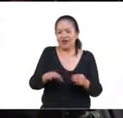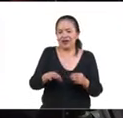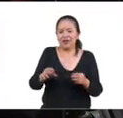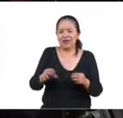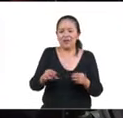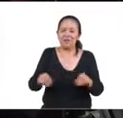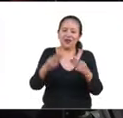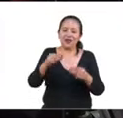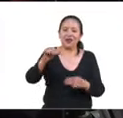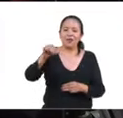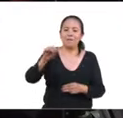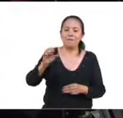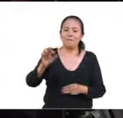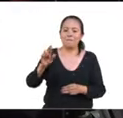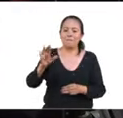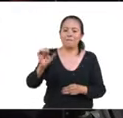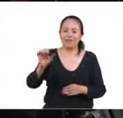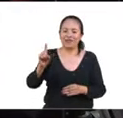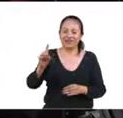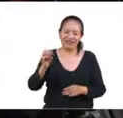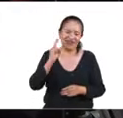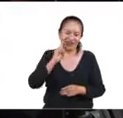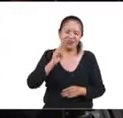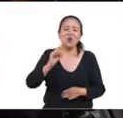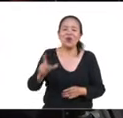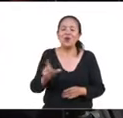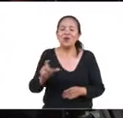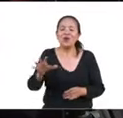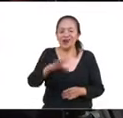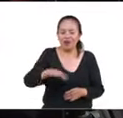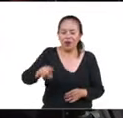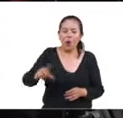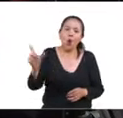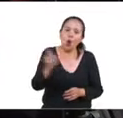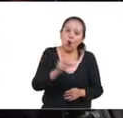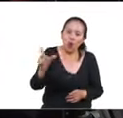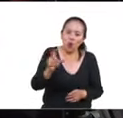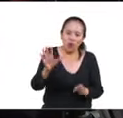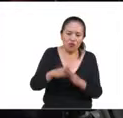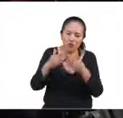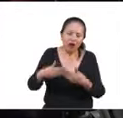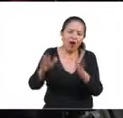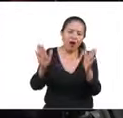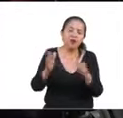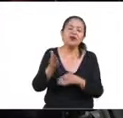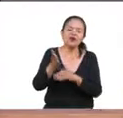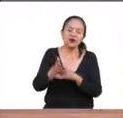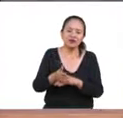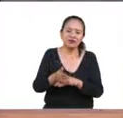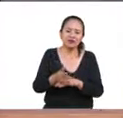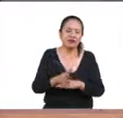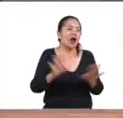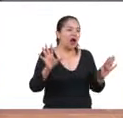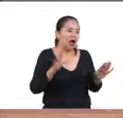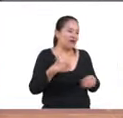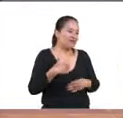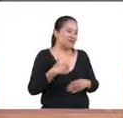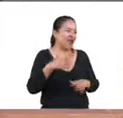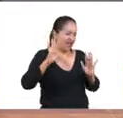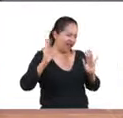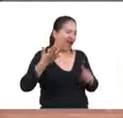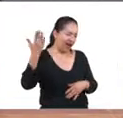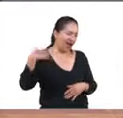va la reconstrucción? ¿Cuándo estaríamos hablando ya la entrega de una parte, ya que empiecen a ingresar? Sí, estamos por reunirnos con la alcaldesa.